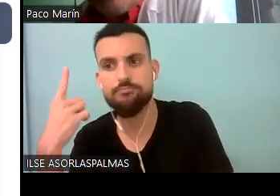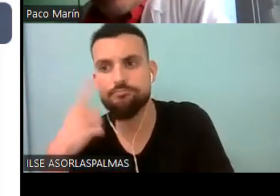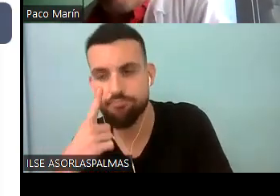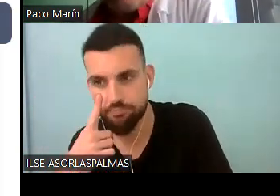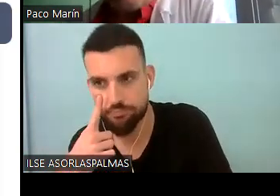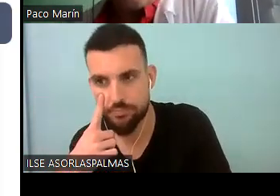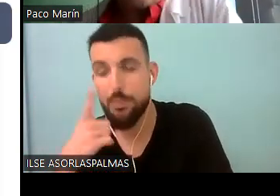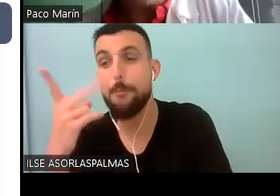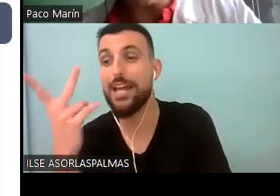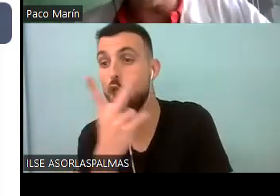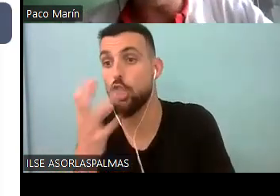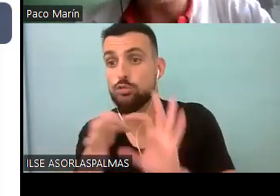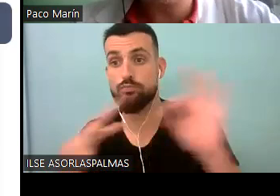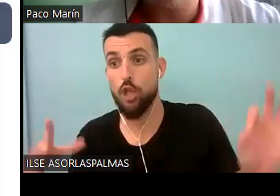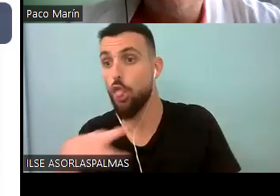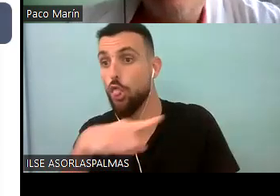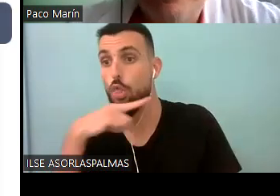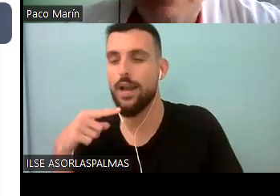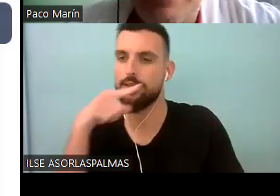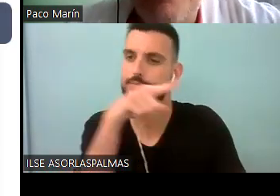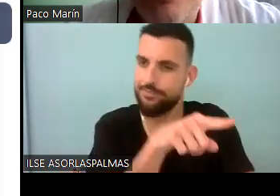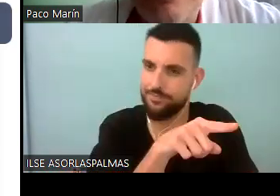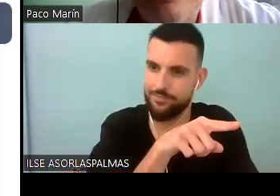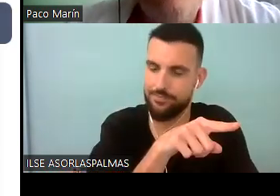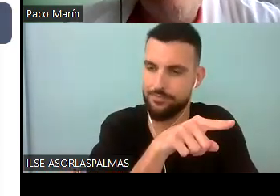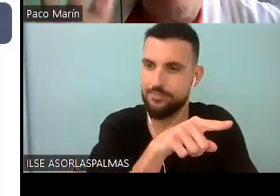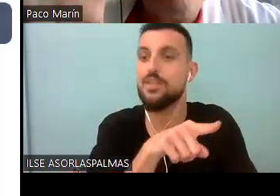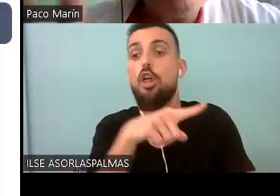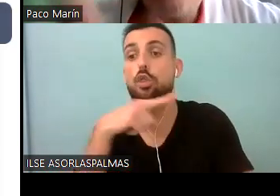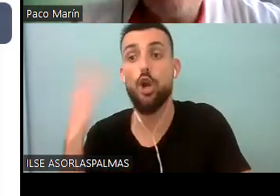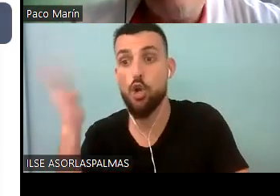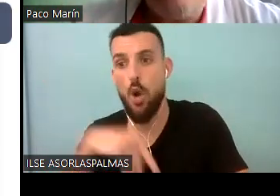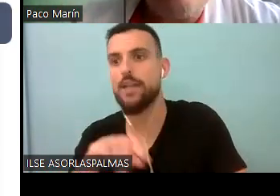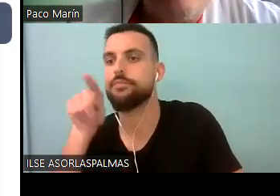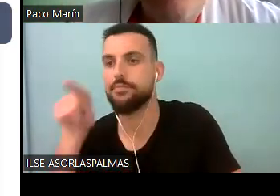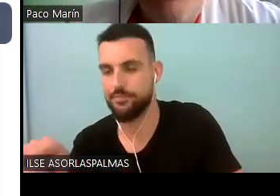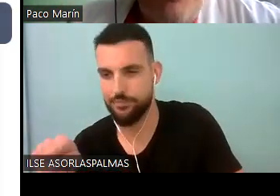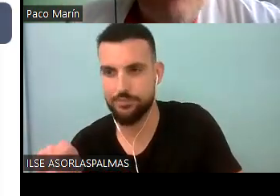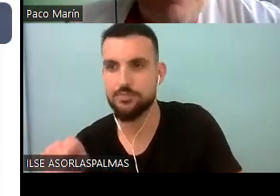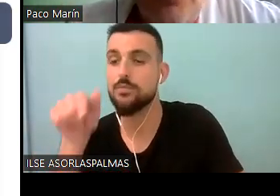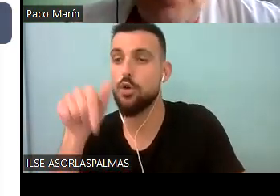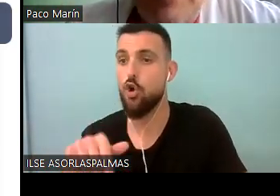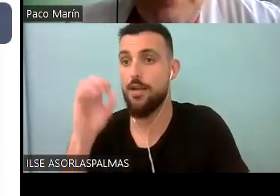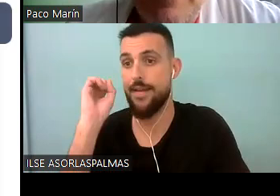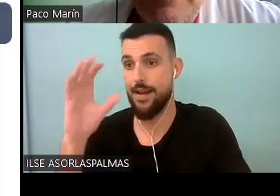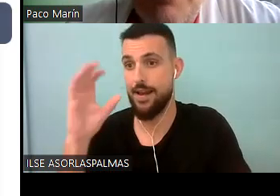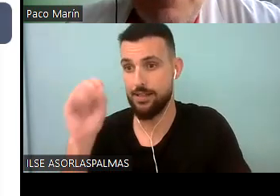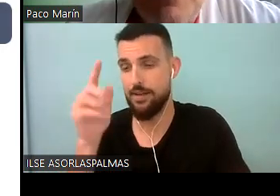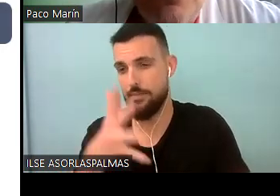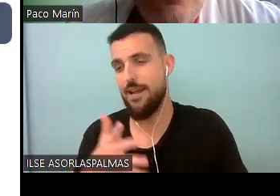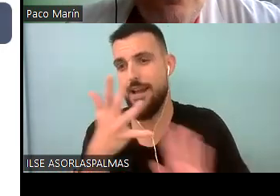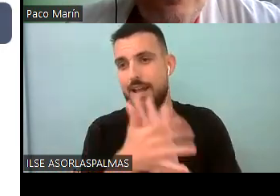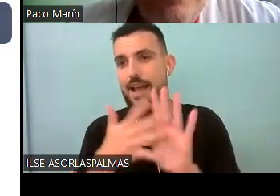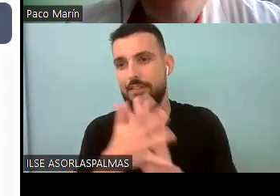no tiene nada que ver con el dolor. Esto sí que es un concepto importante. En cualquier caso, en la charla de hoy vamos a hablar de un par